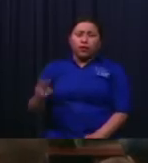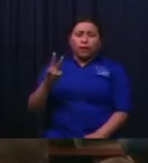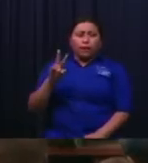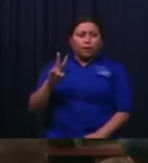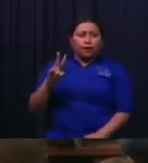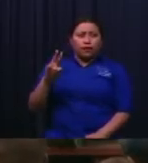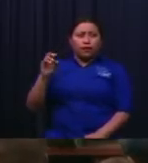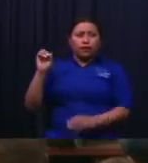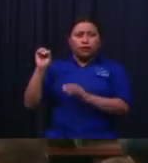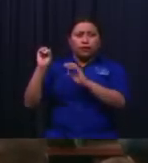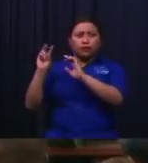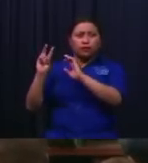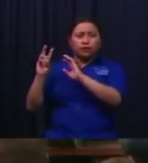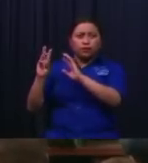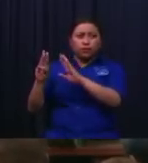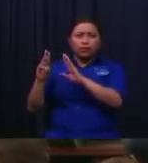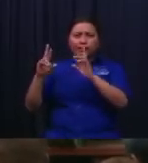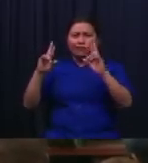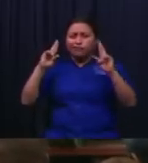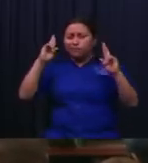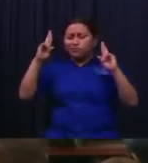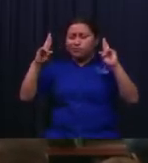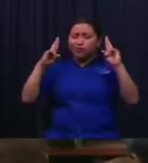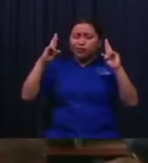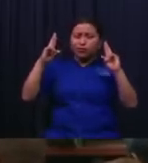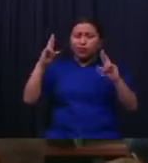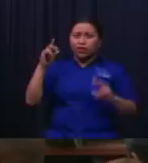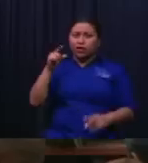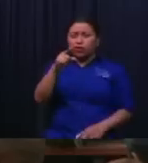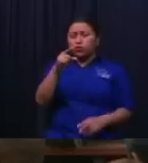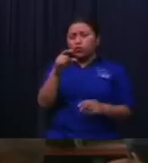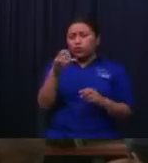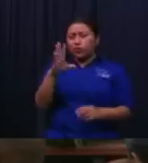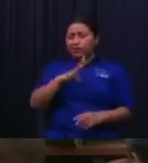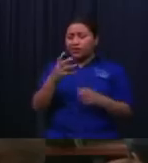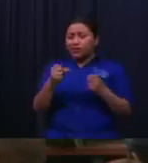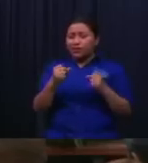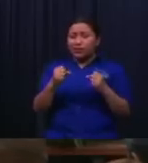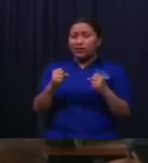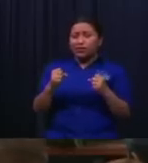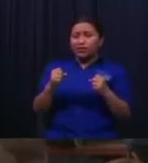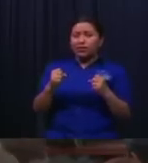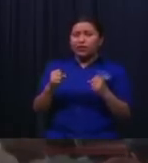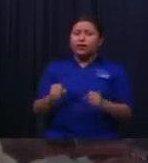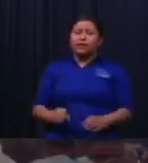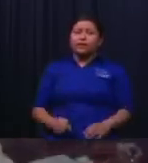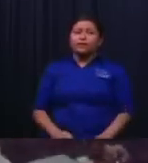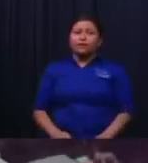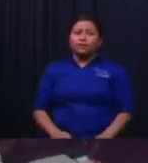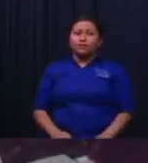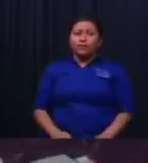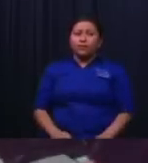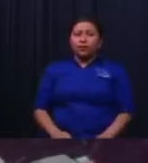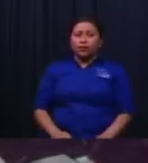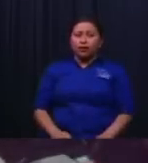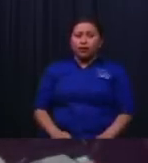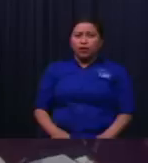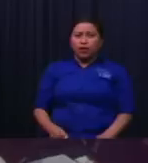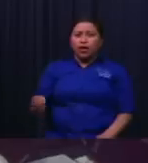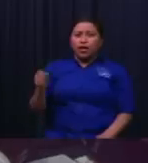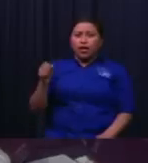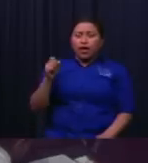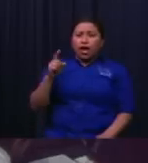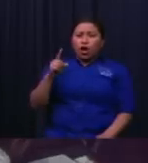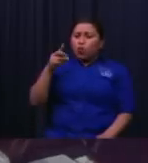Ahora pues reflexiona y ve lo que has de hacer, porque el mal está ya resuelto contra nuestro amo y contra toda su casa, pues él